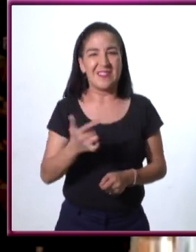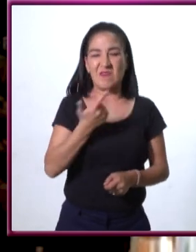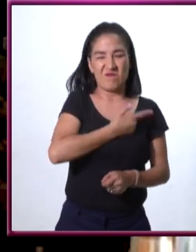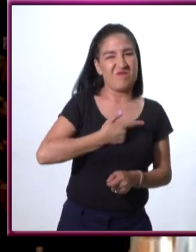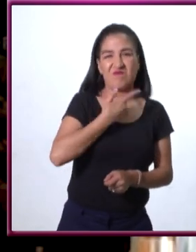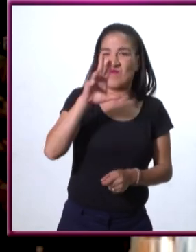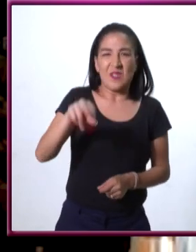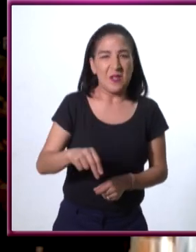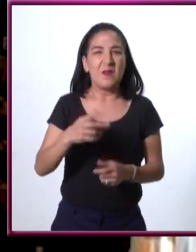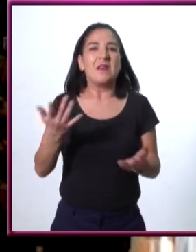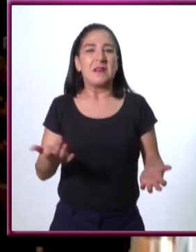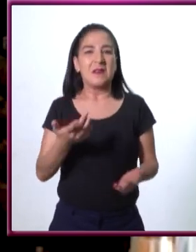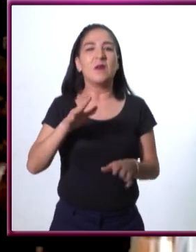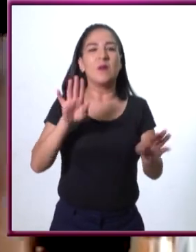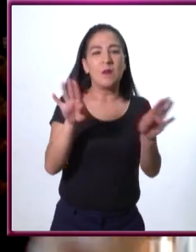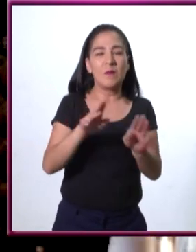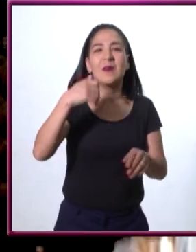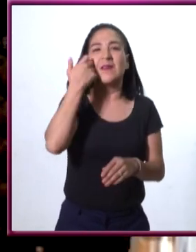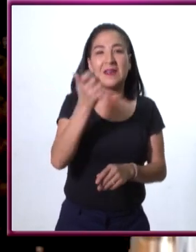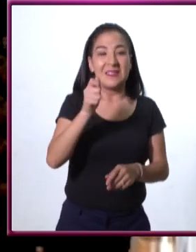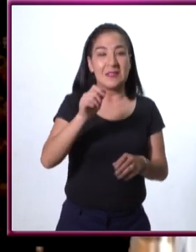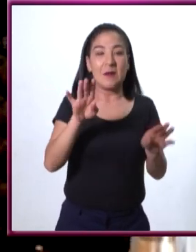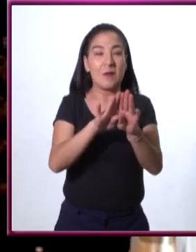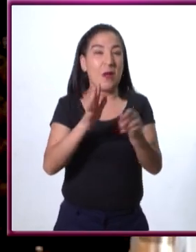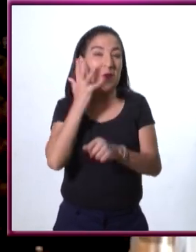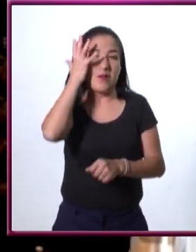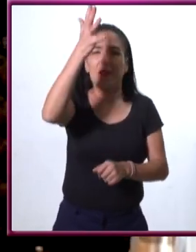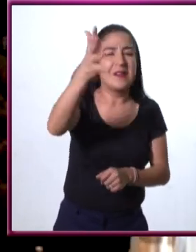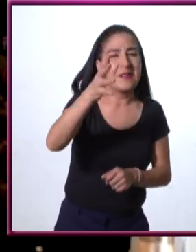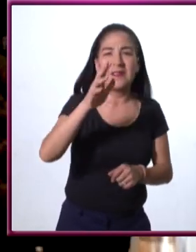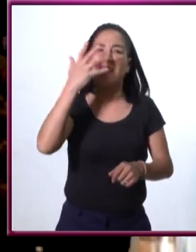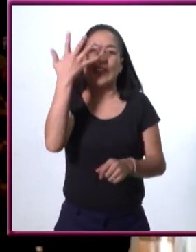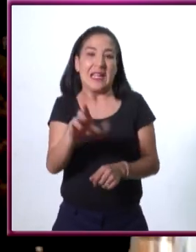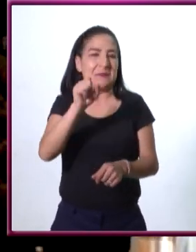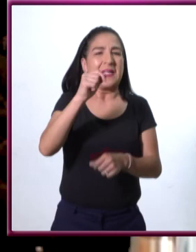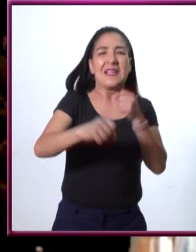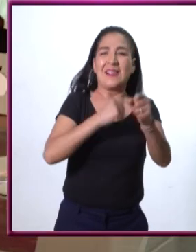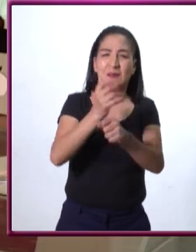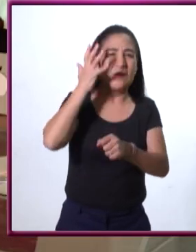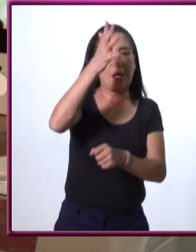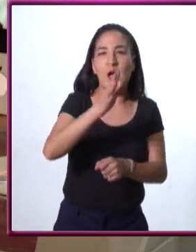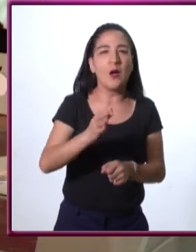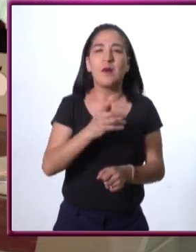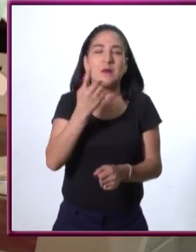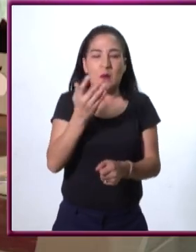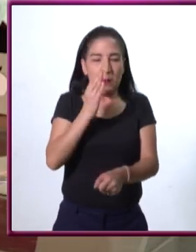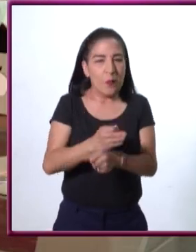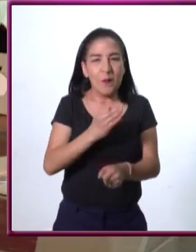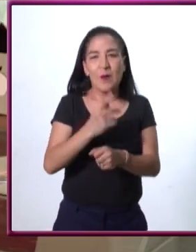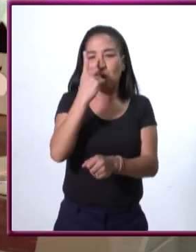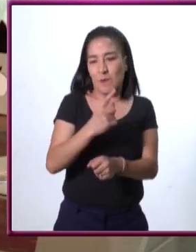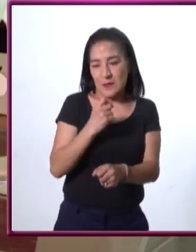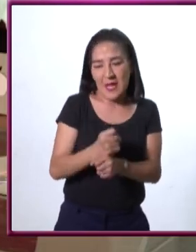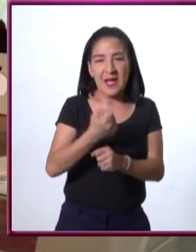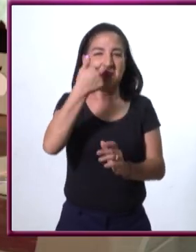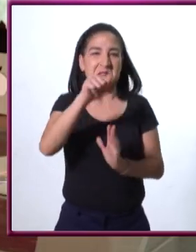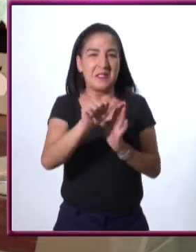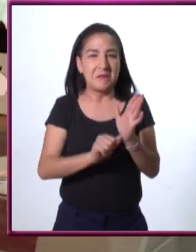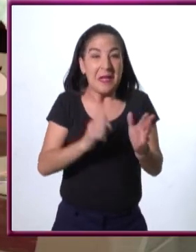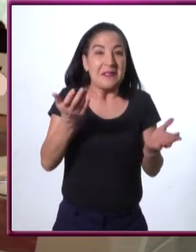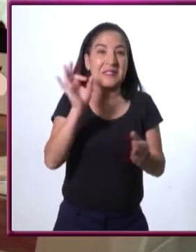cambiar y hacer un énfasis en que esa no es una vía muchas veces social o adecuada de mantener nuestras habilidades